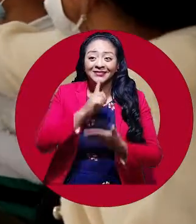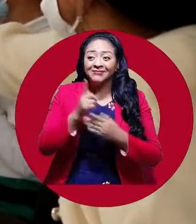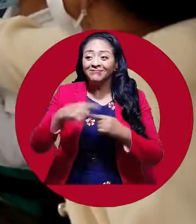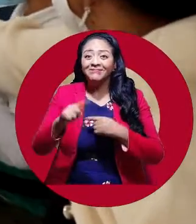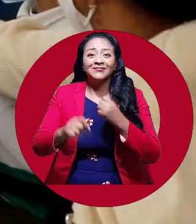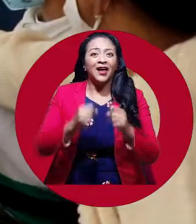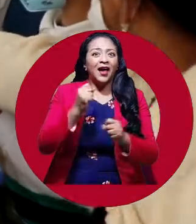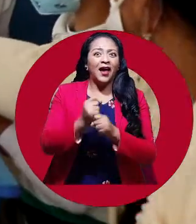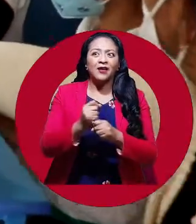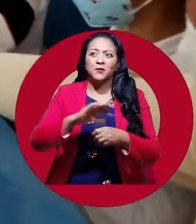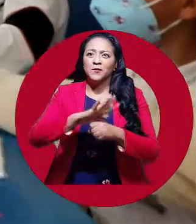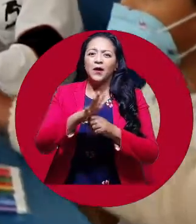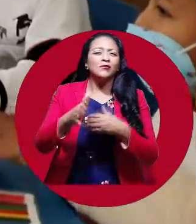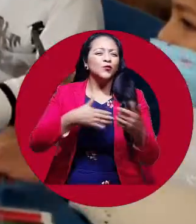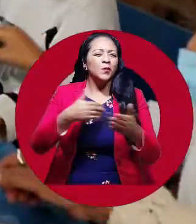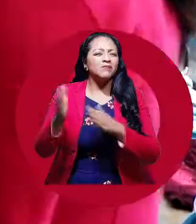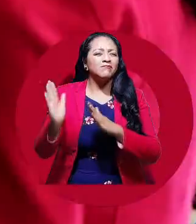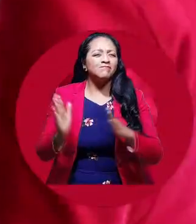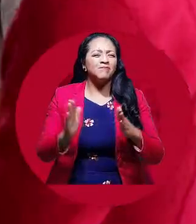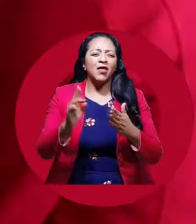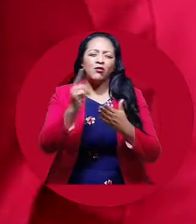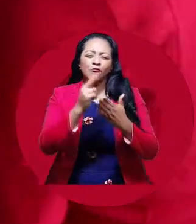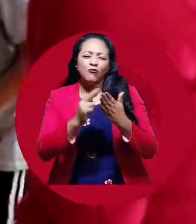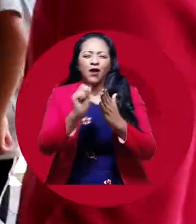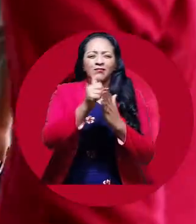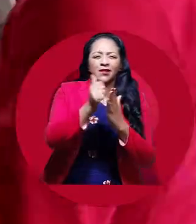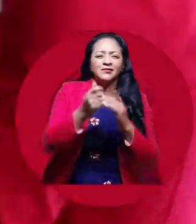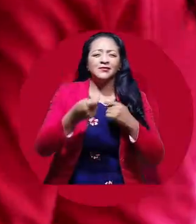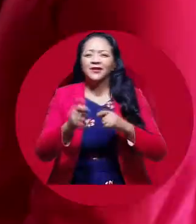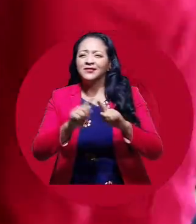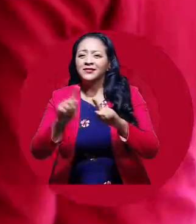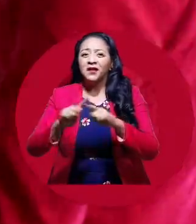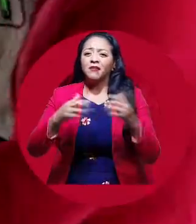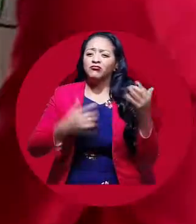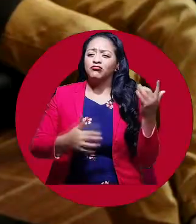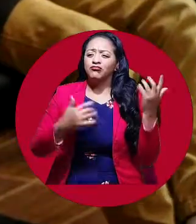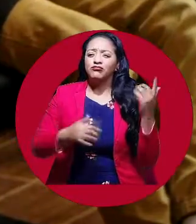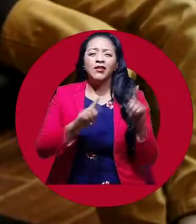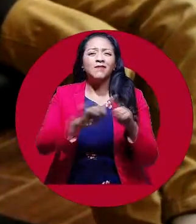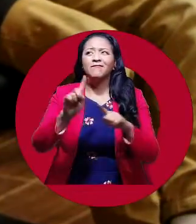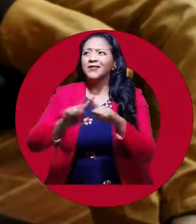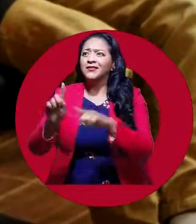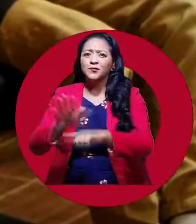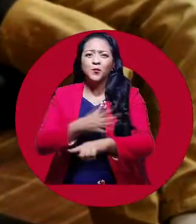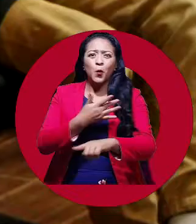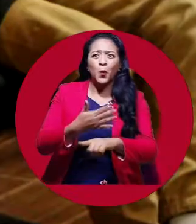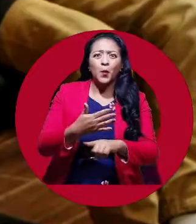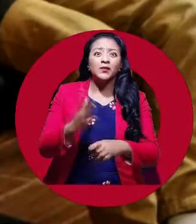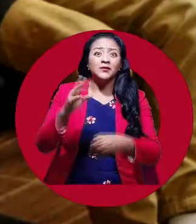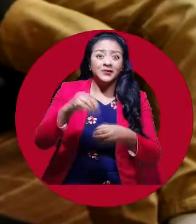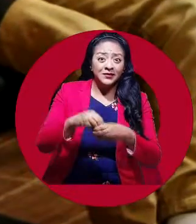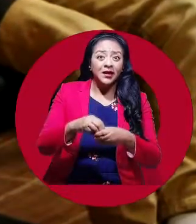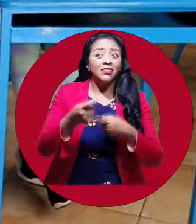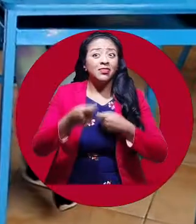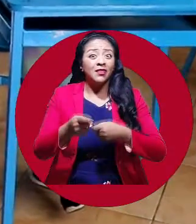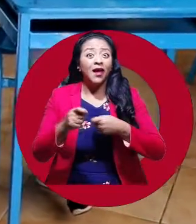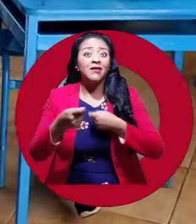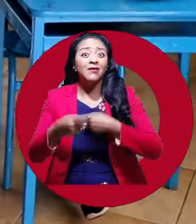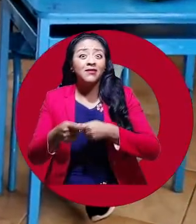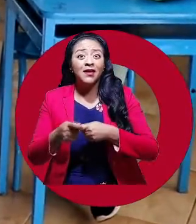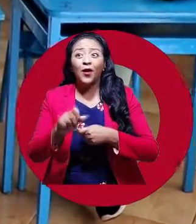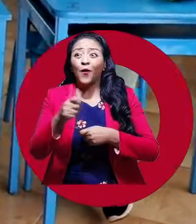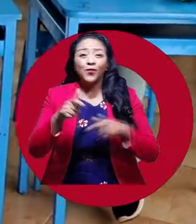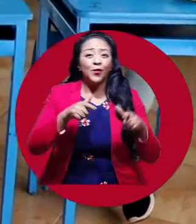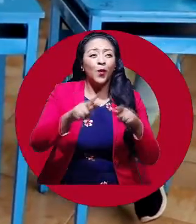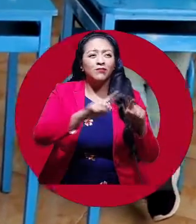a pesar de la pandemia, se ha preparado talleres de pintura, ritmos latinos, guitarra y más. Y atención, estos talleres también se realizan